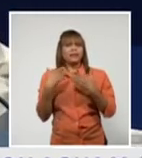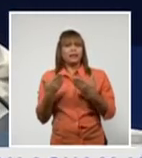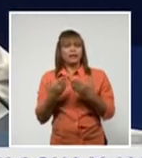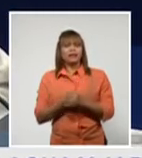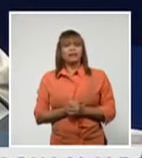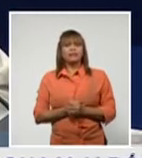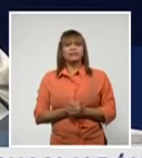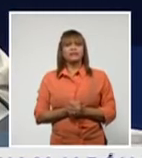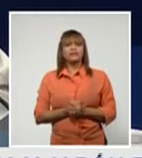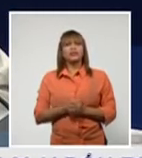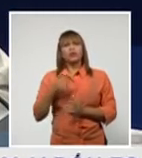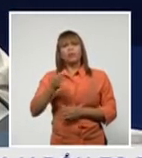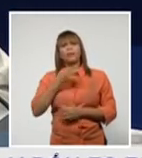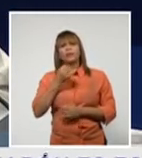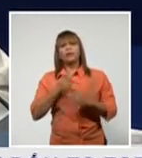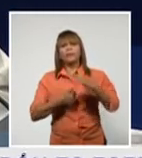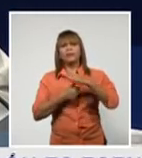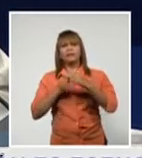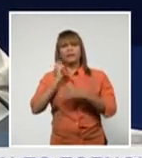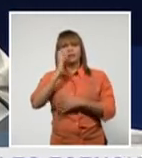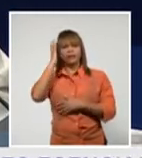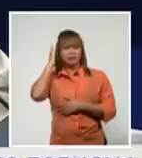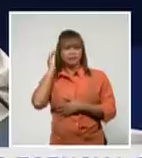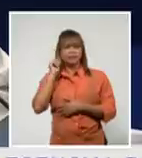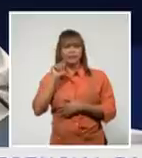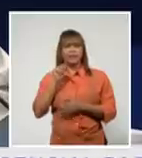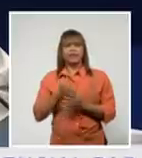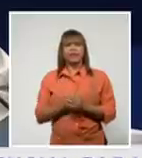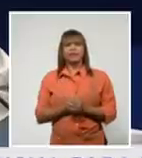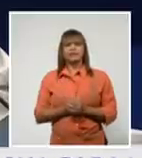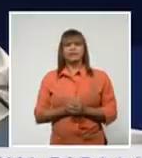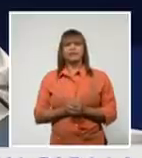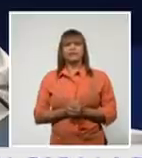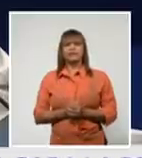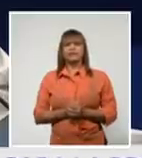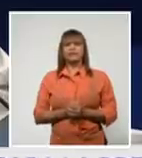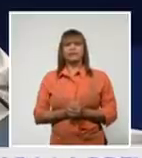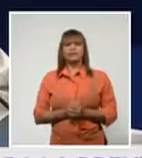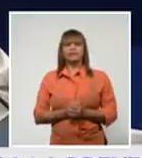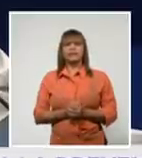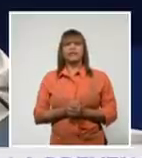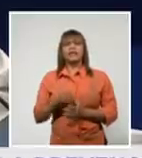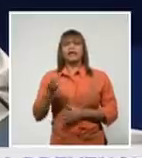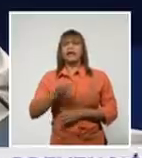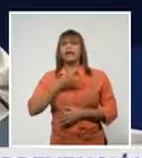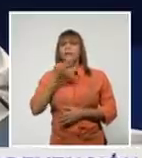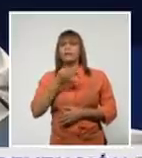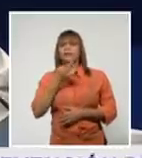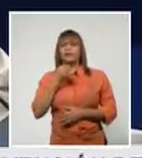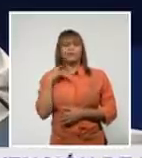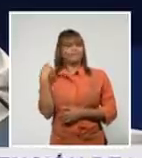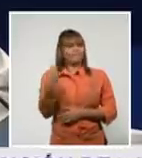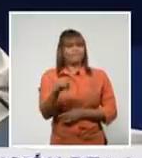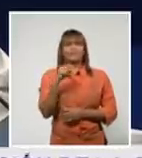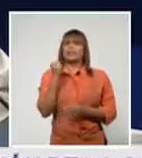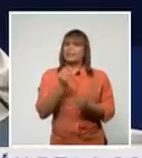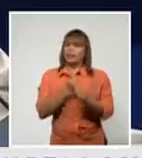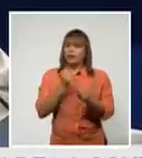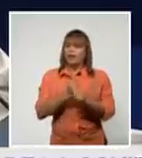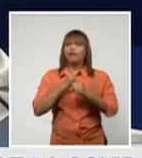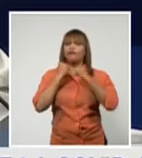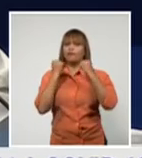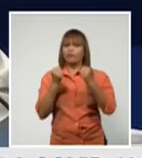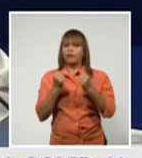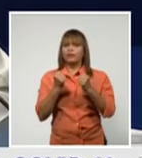como expresó ayer el presidente del Consejo de La Habana, a Dios rogando y con el mazo dando, porque realmente con